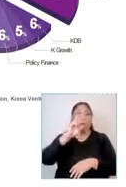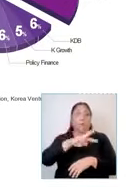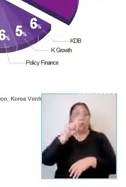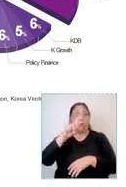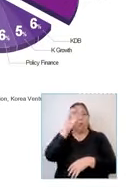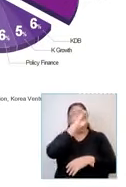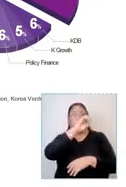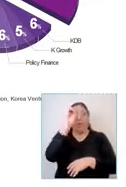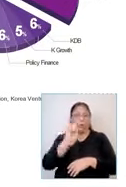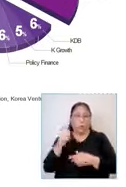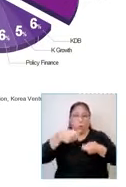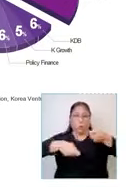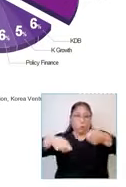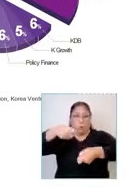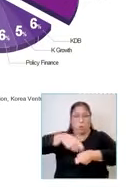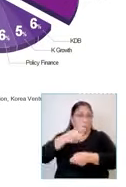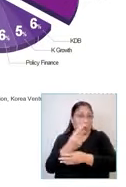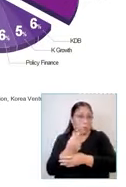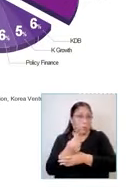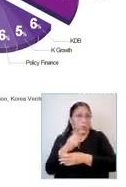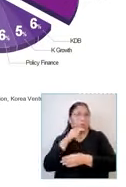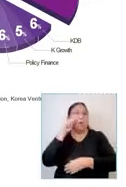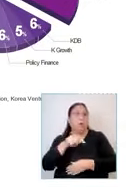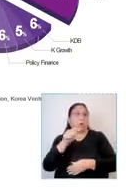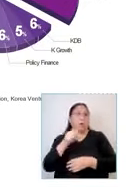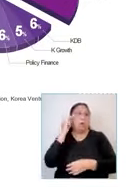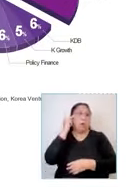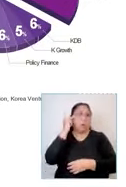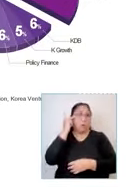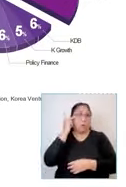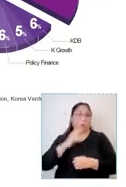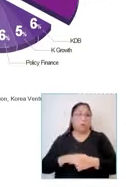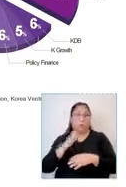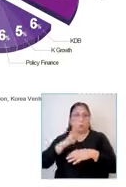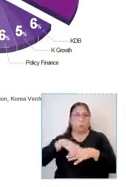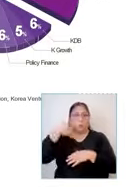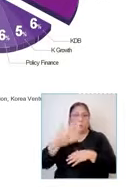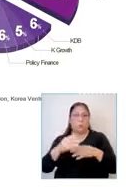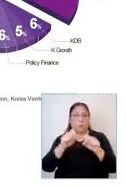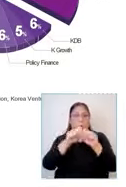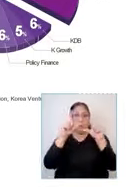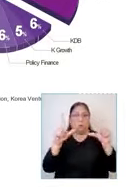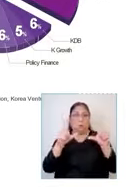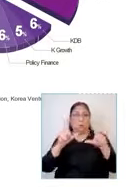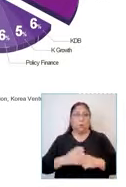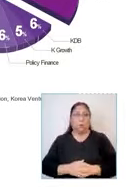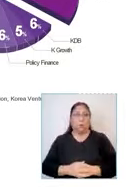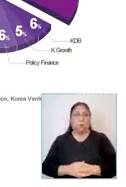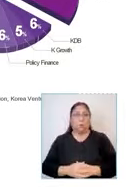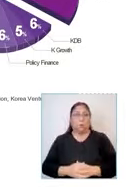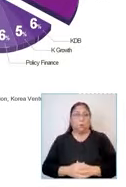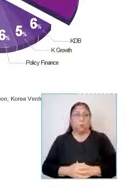las inversiones en startups de Corea. Siguiente diapositiva.